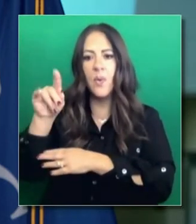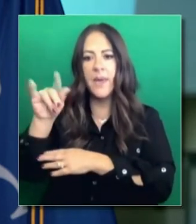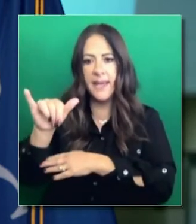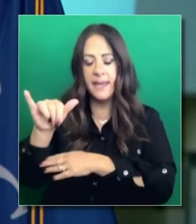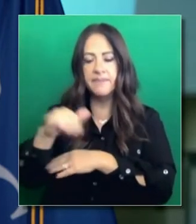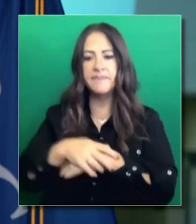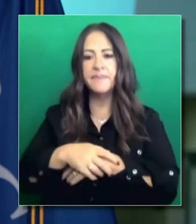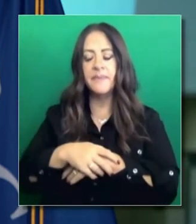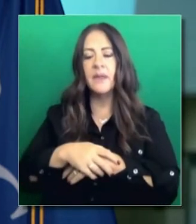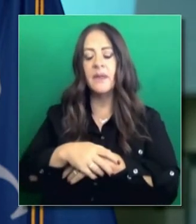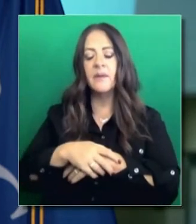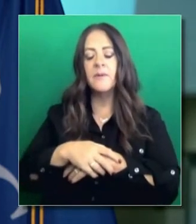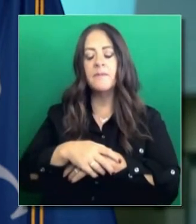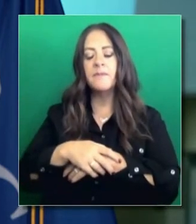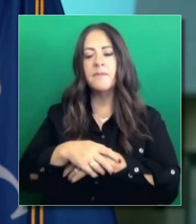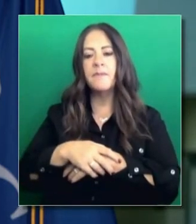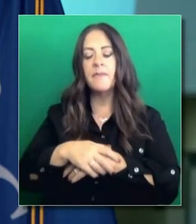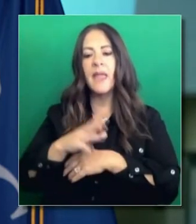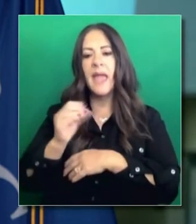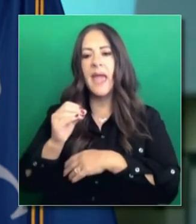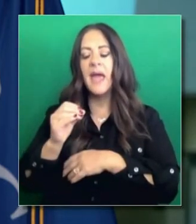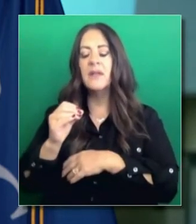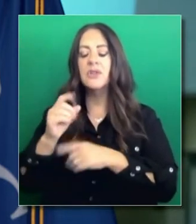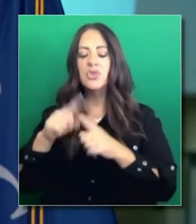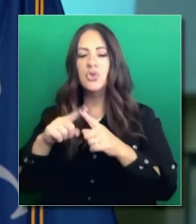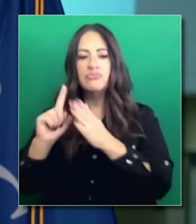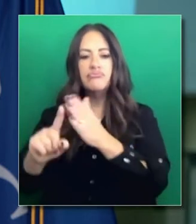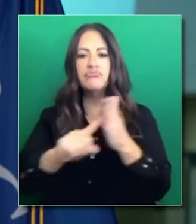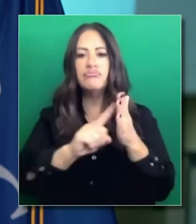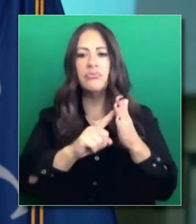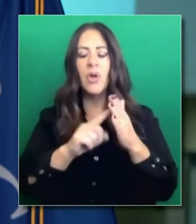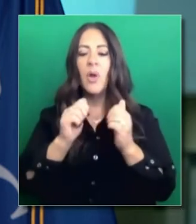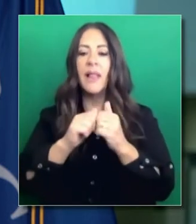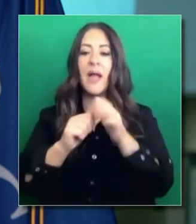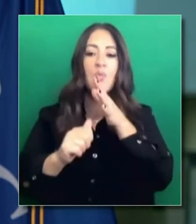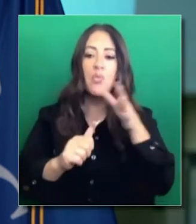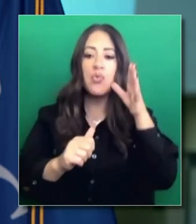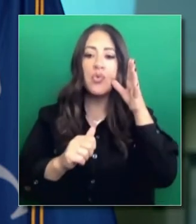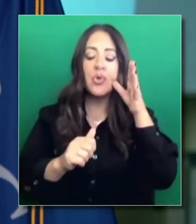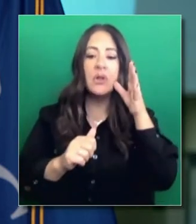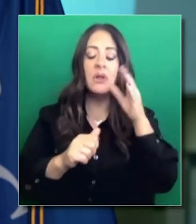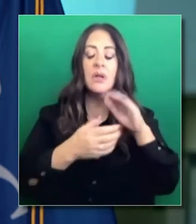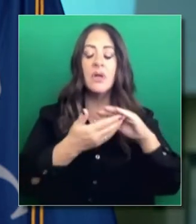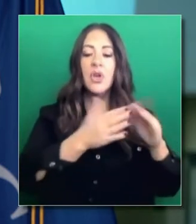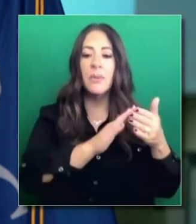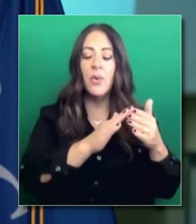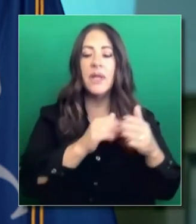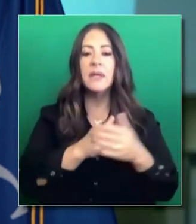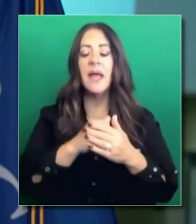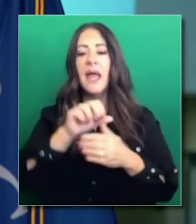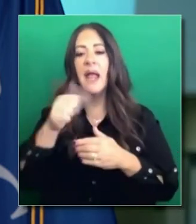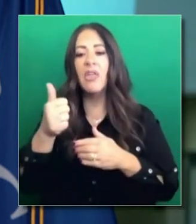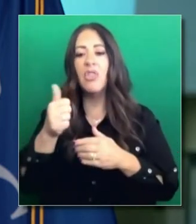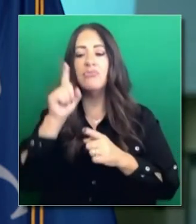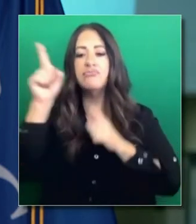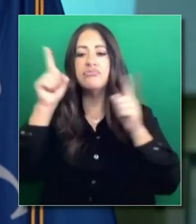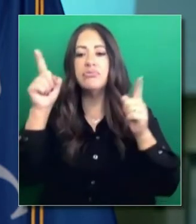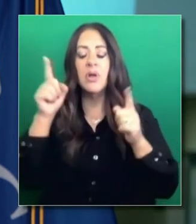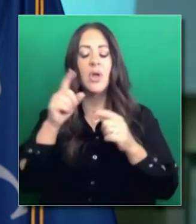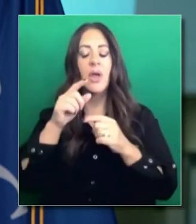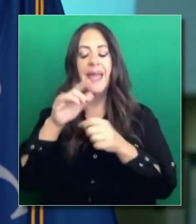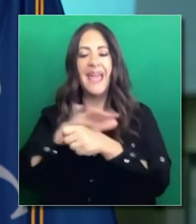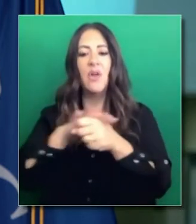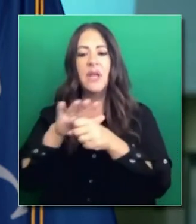usted ha planteado y ampliar esta pregunta a otras comunidades diversas en las zonas más rurales y remotas del estado